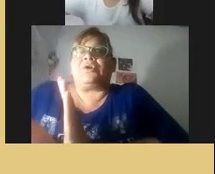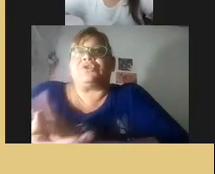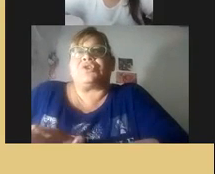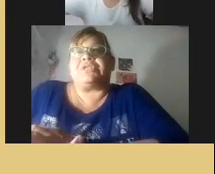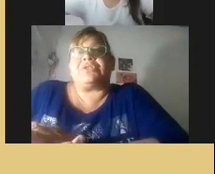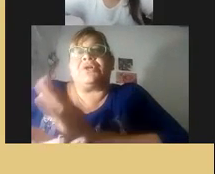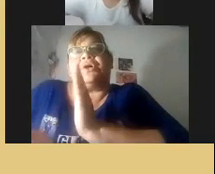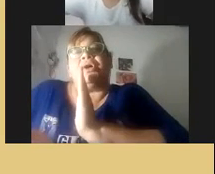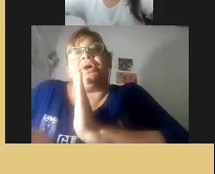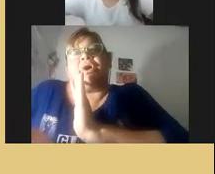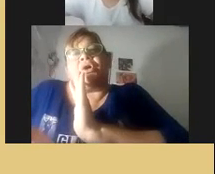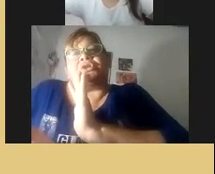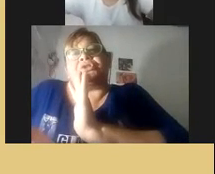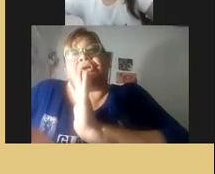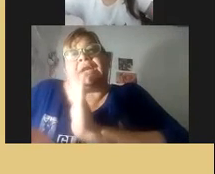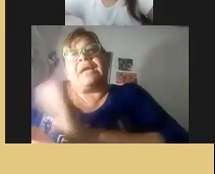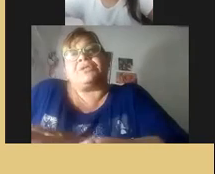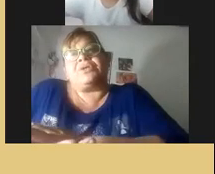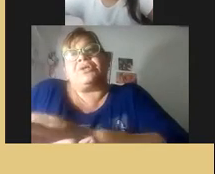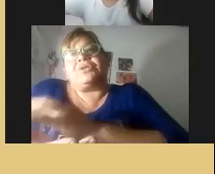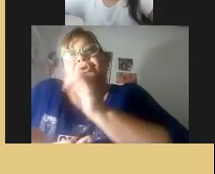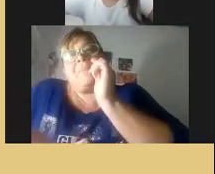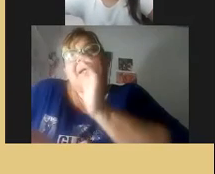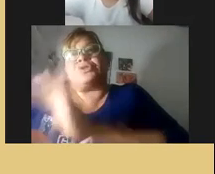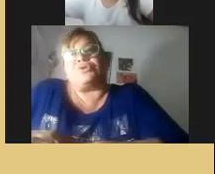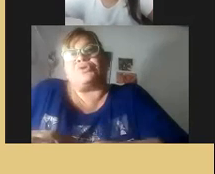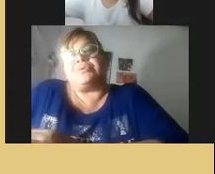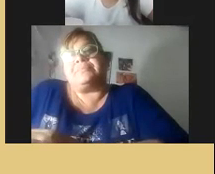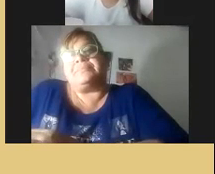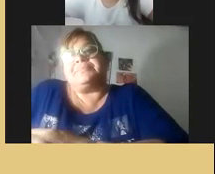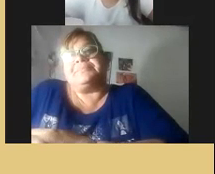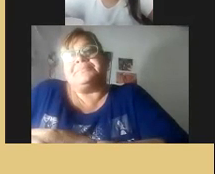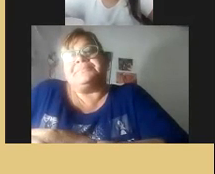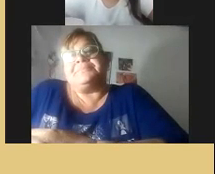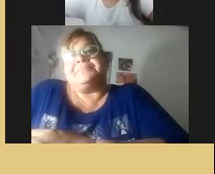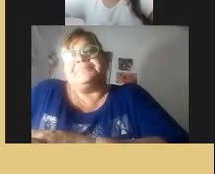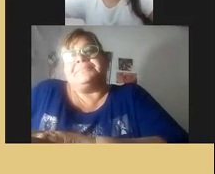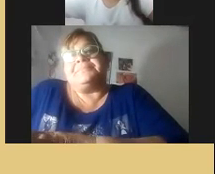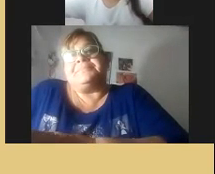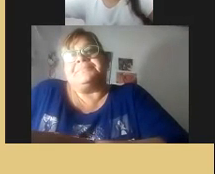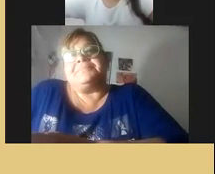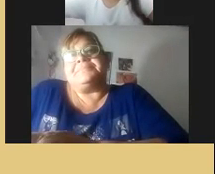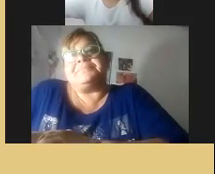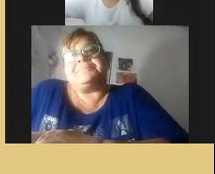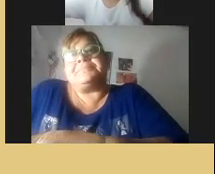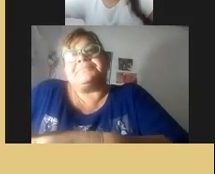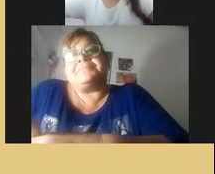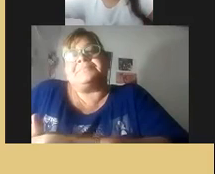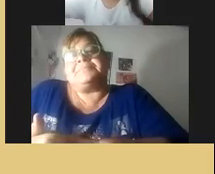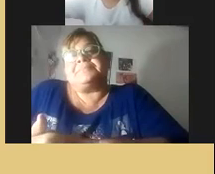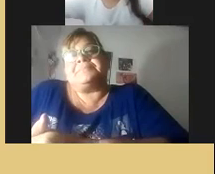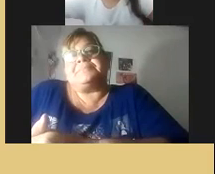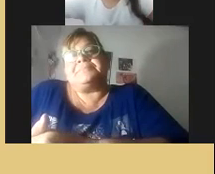los osteocitos, osteoclastos y osteoblastos. Muy bien, perfecto, perfecto, bien,